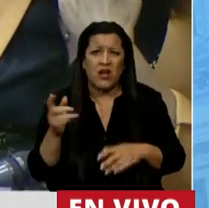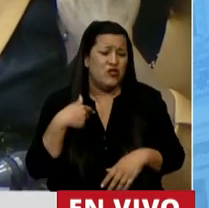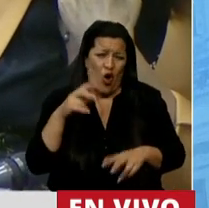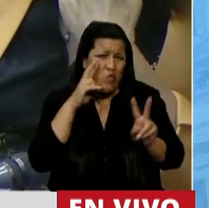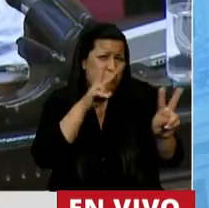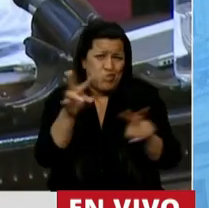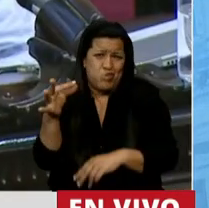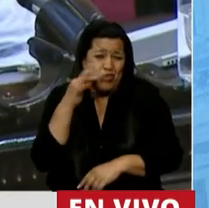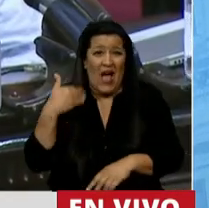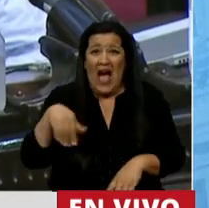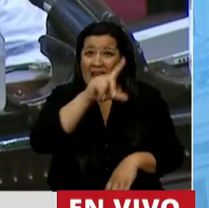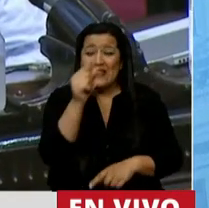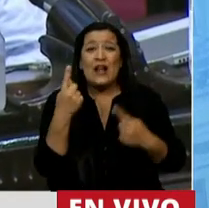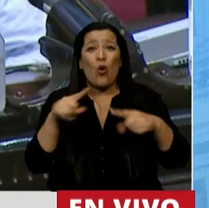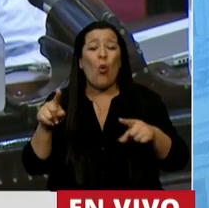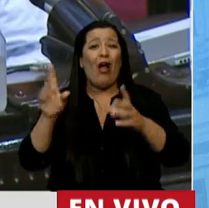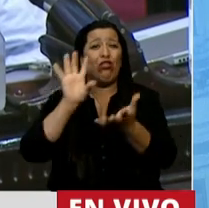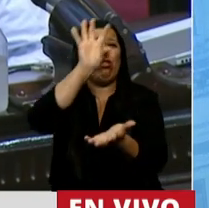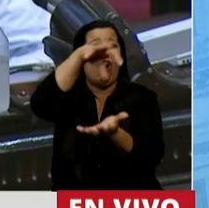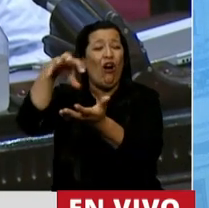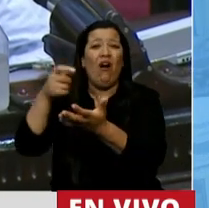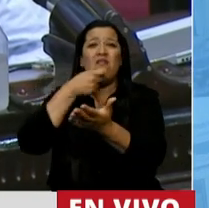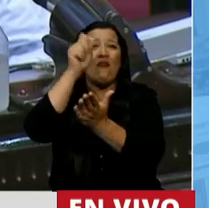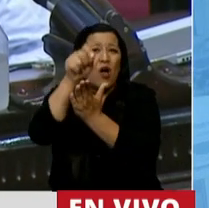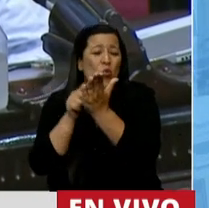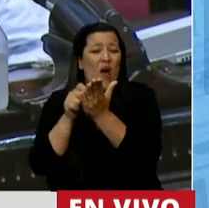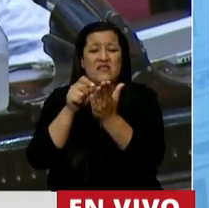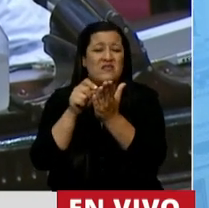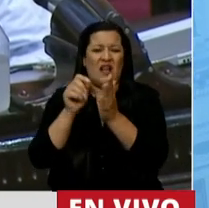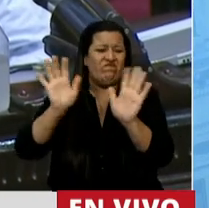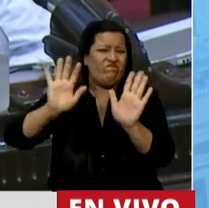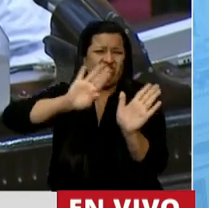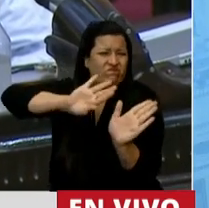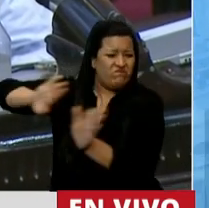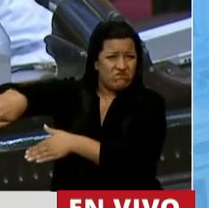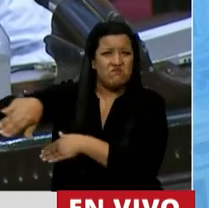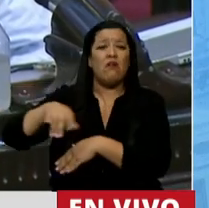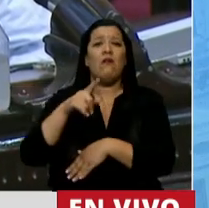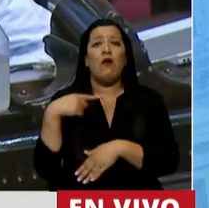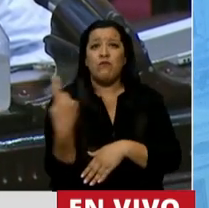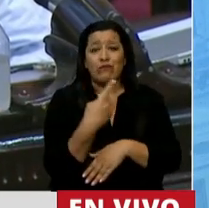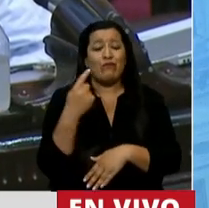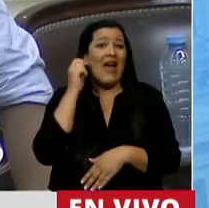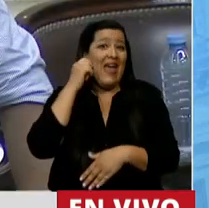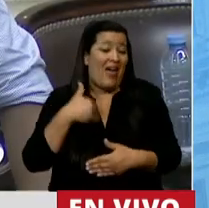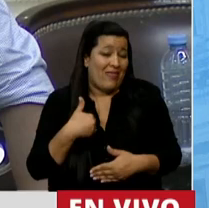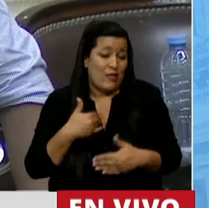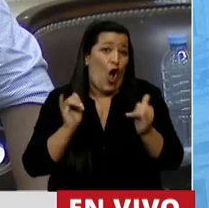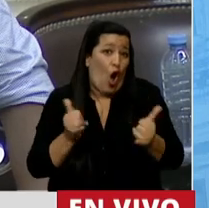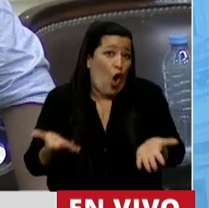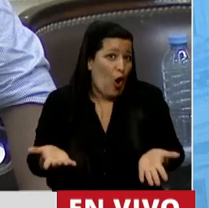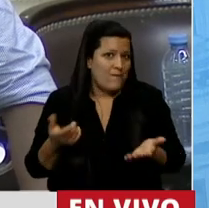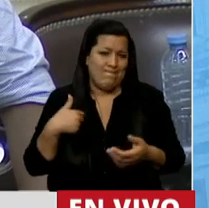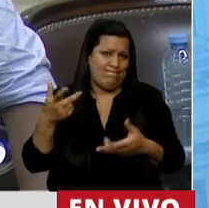en la Argentina qué pasa cuando gobiernan las consultoras, y así no fue también, ¿no? Entonces, como generacionalmente, como joven, no